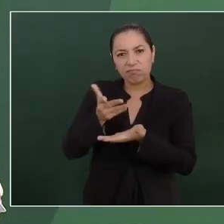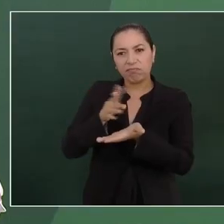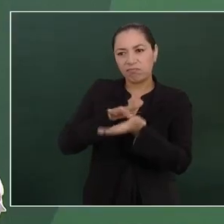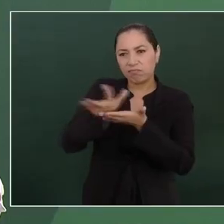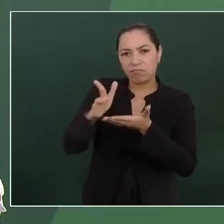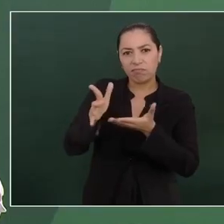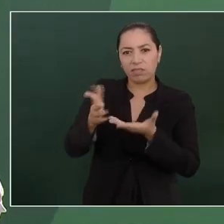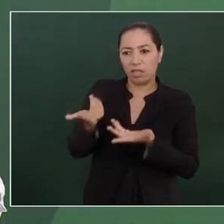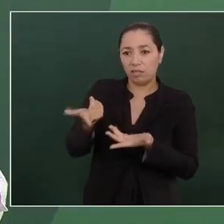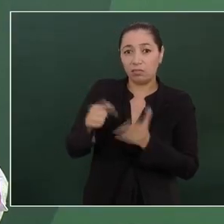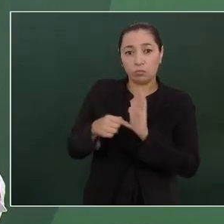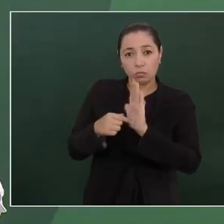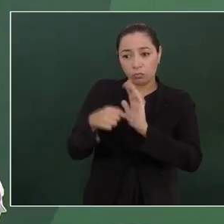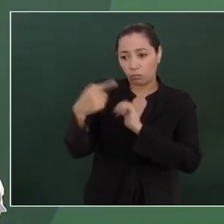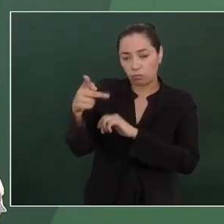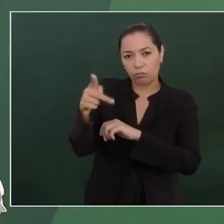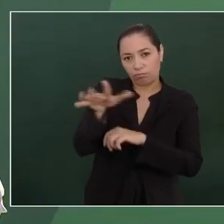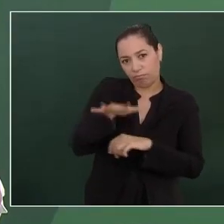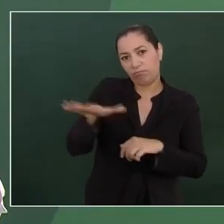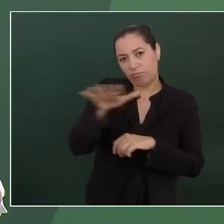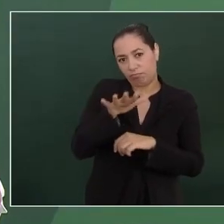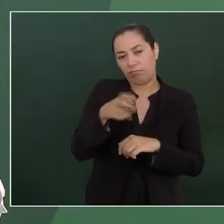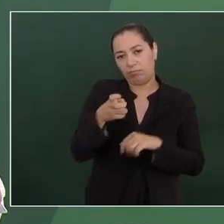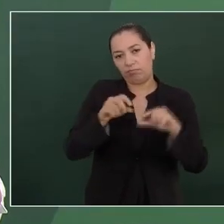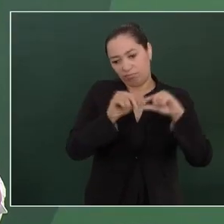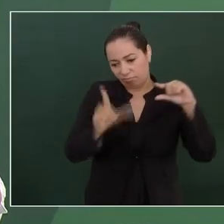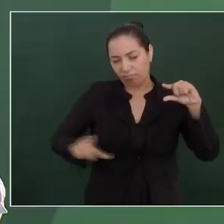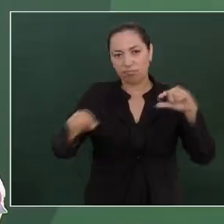Entonces, ya